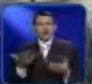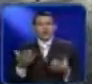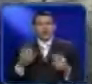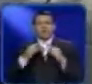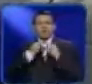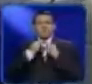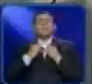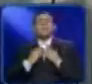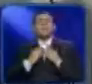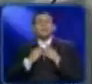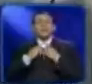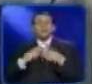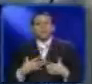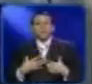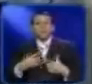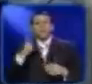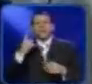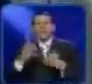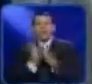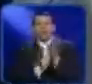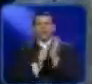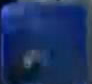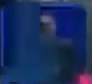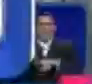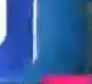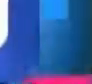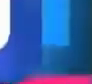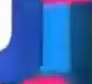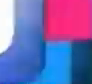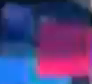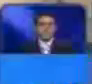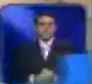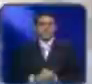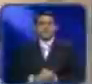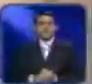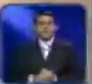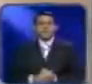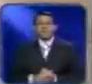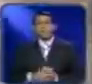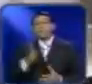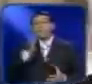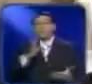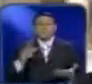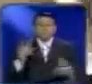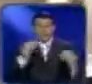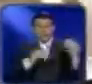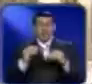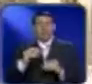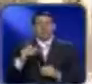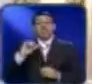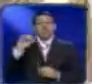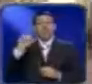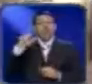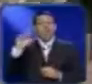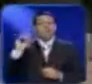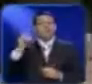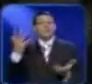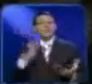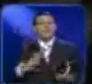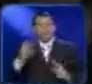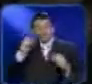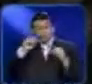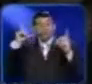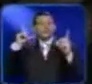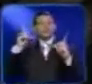una pajarita desarmada al cuello y guantes negros. Y quien anda de colección es el actor Jude Law, pues se